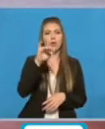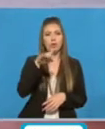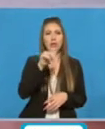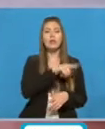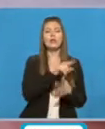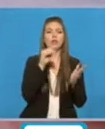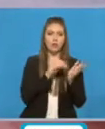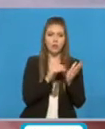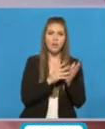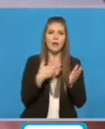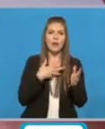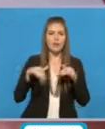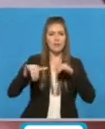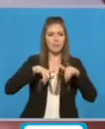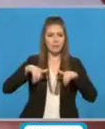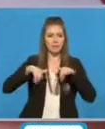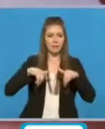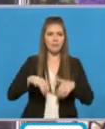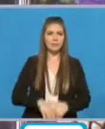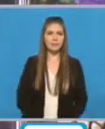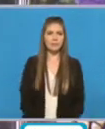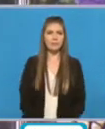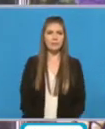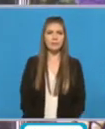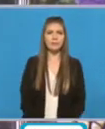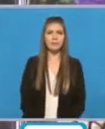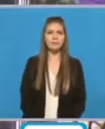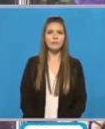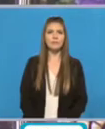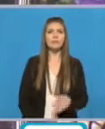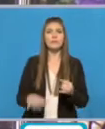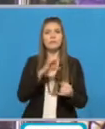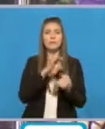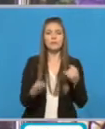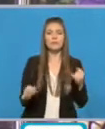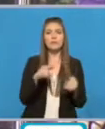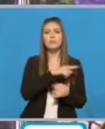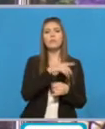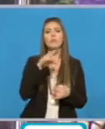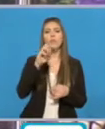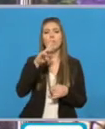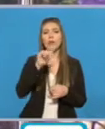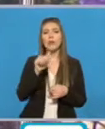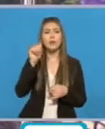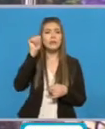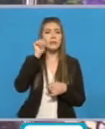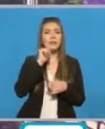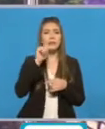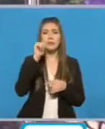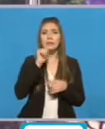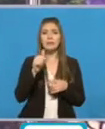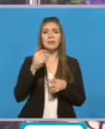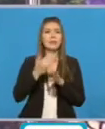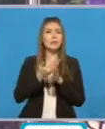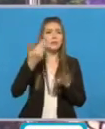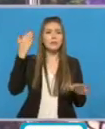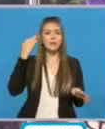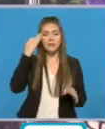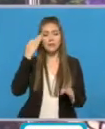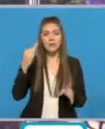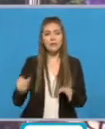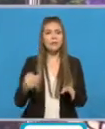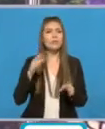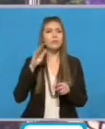está en el mapa. Y bueno, finalmente Santa Mónica fue venerada desde tiempos muy tempranos. La enterraron en